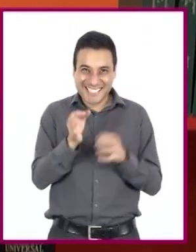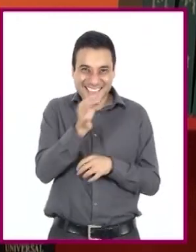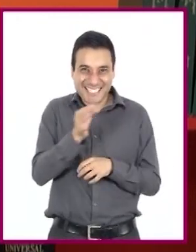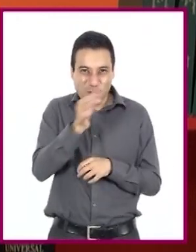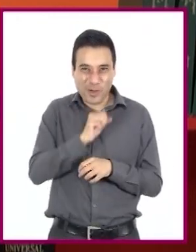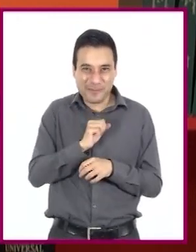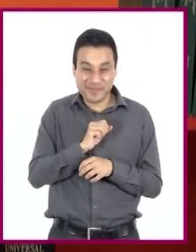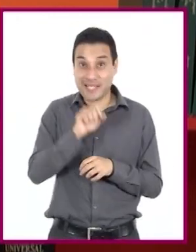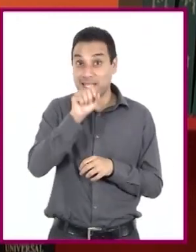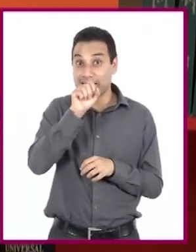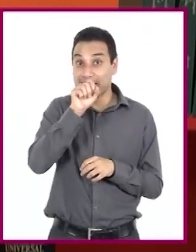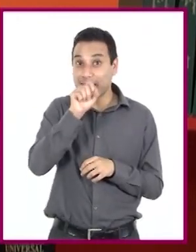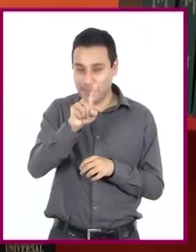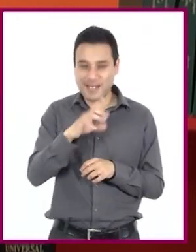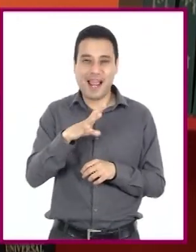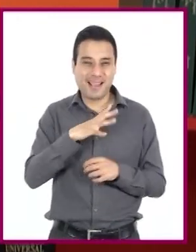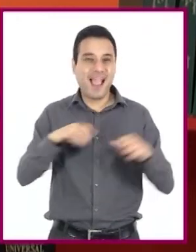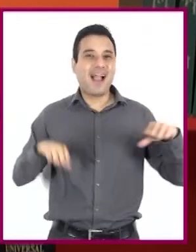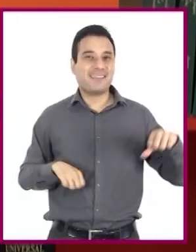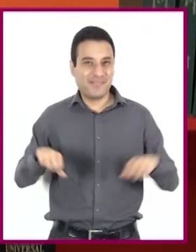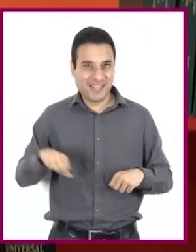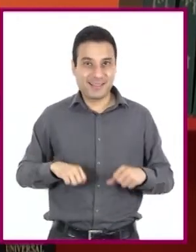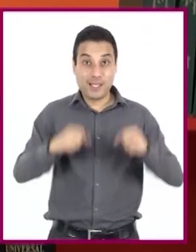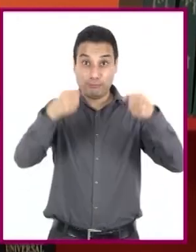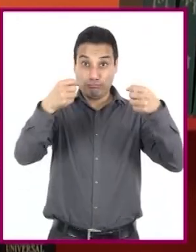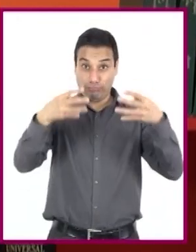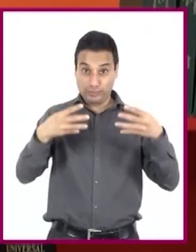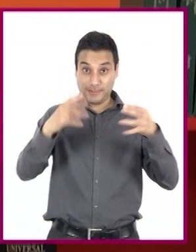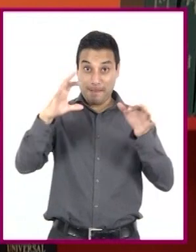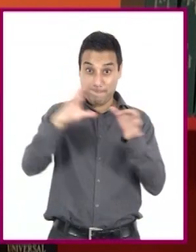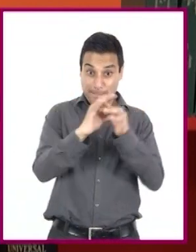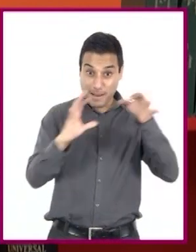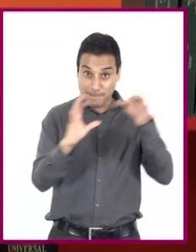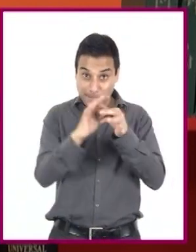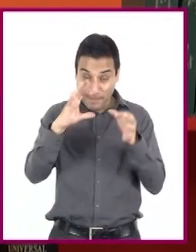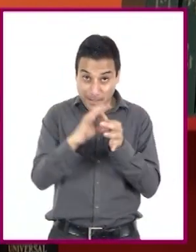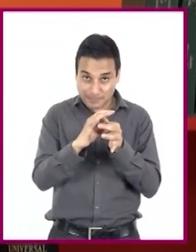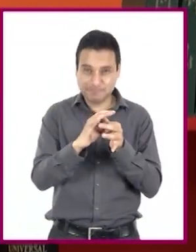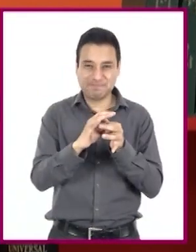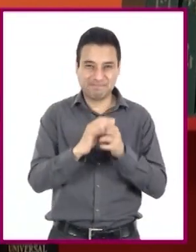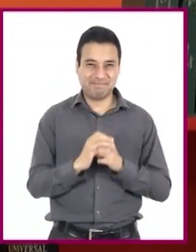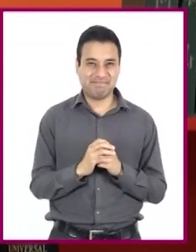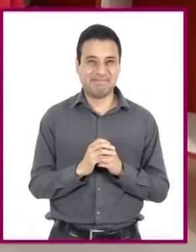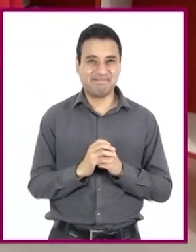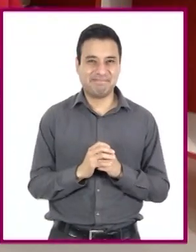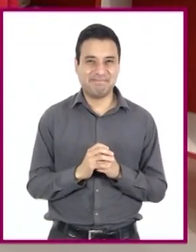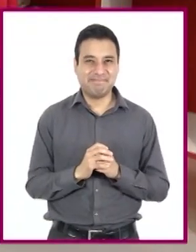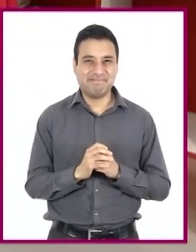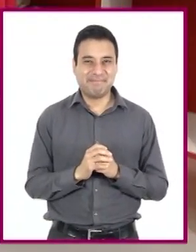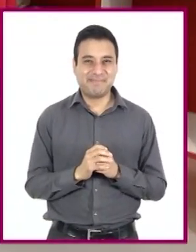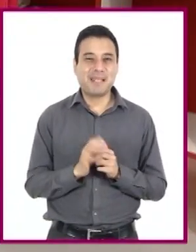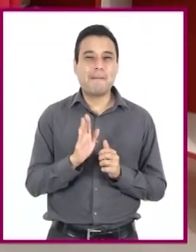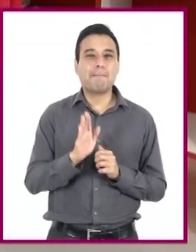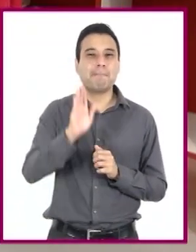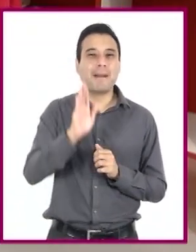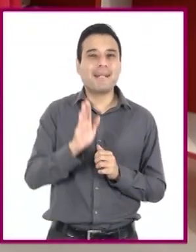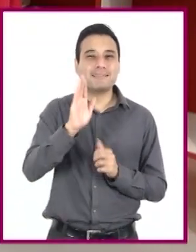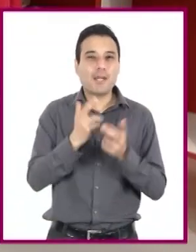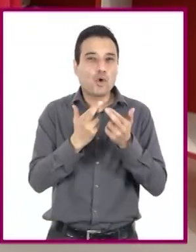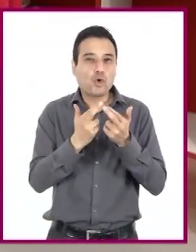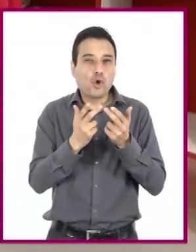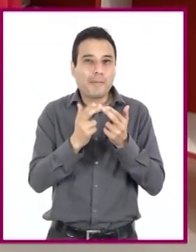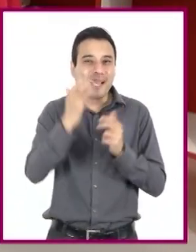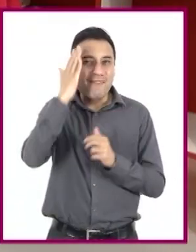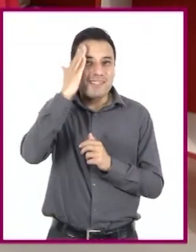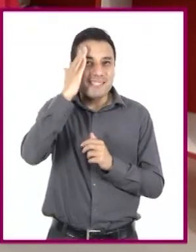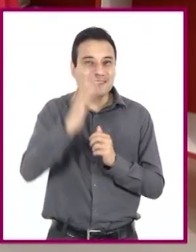de relación de columnas que al unirlas formarán un par de piezas de rompecabezas que tendrán